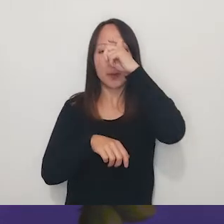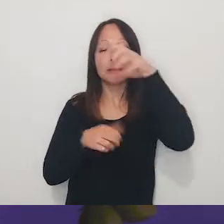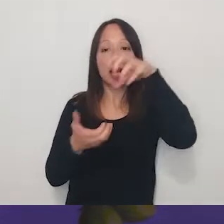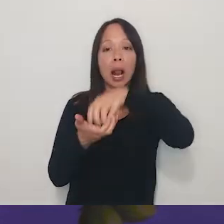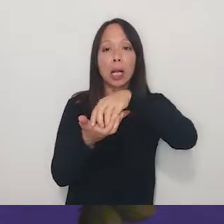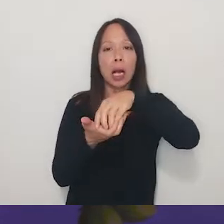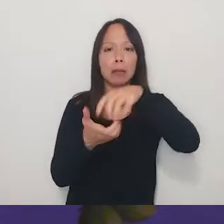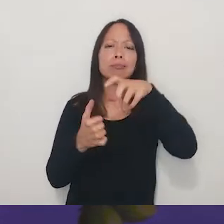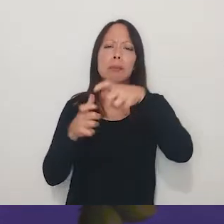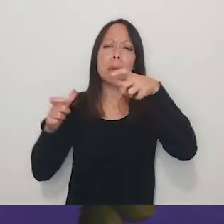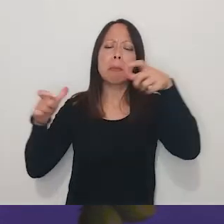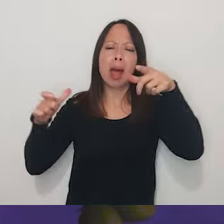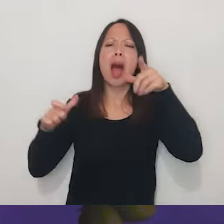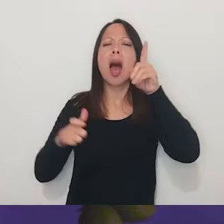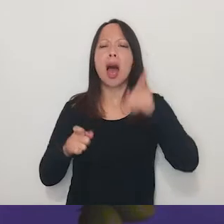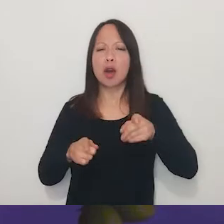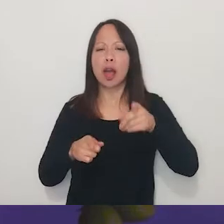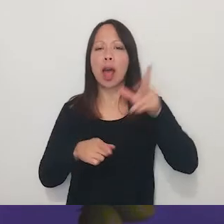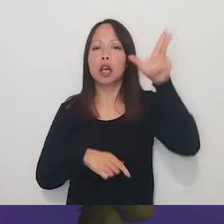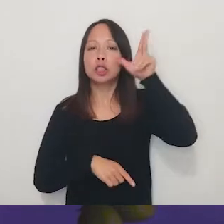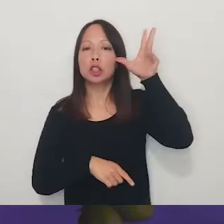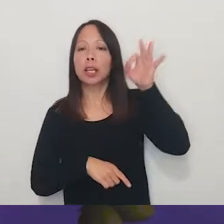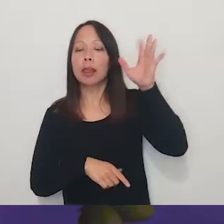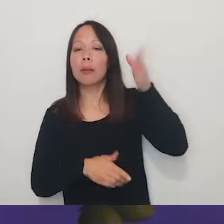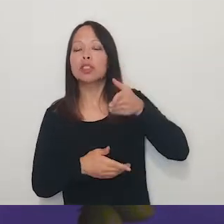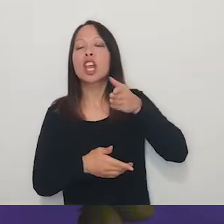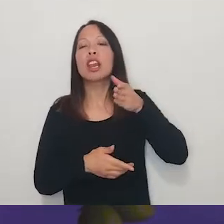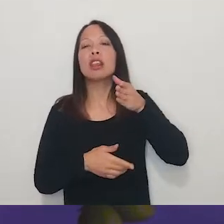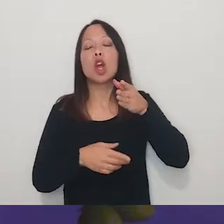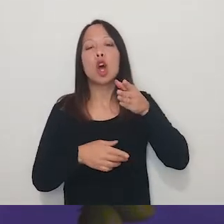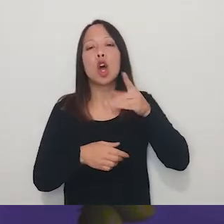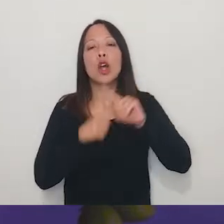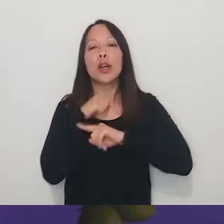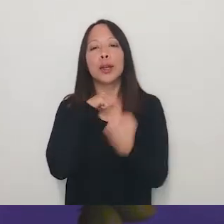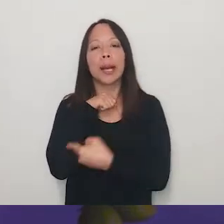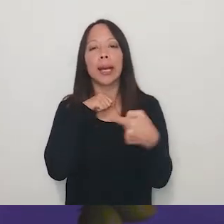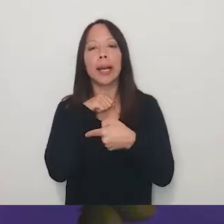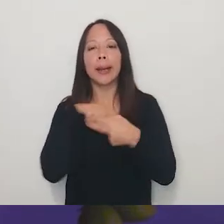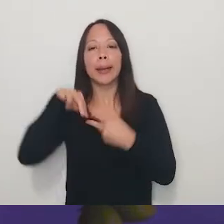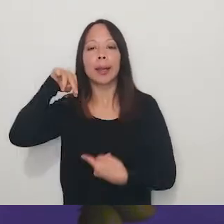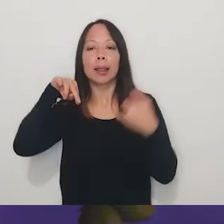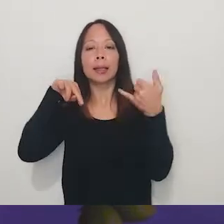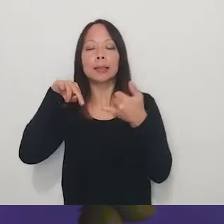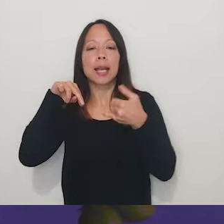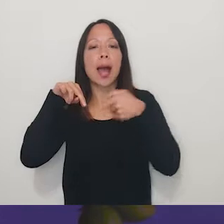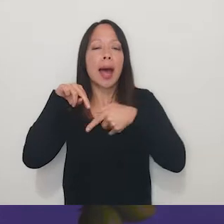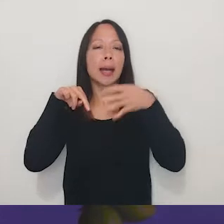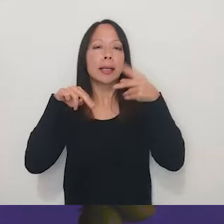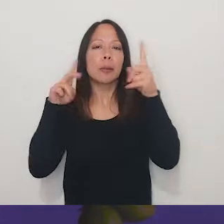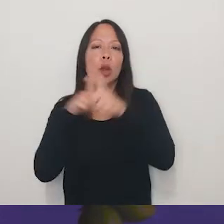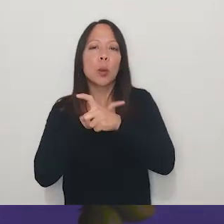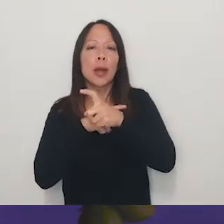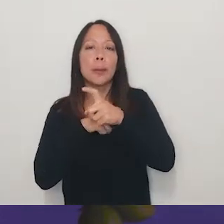De estas se sabe hoy que el 80% seguramente son genéticas y seguramente sean más. Y el gran problema